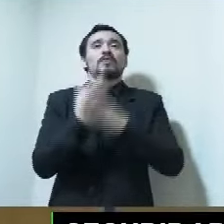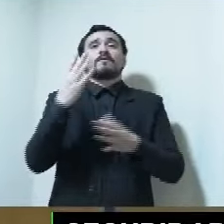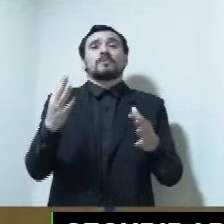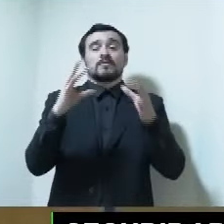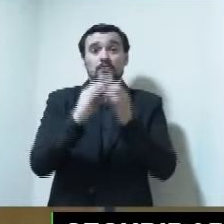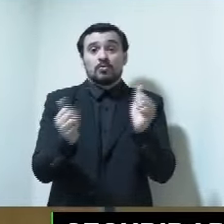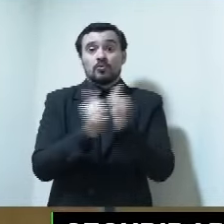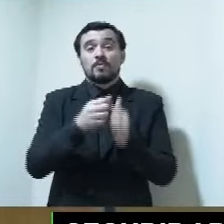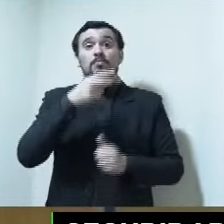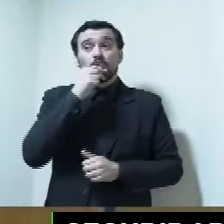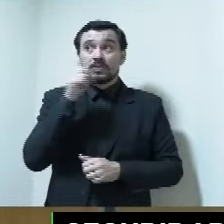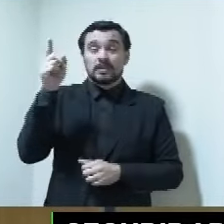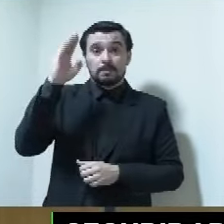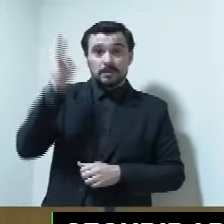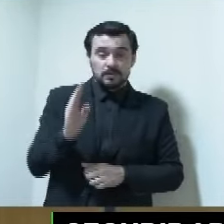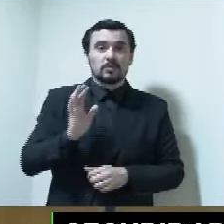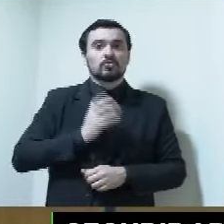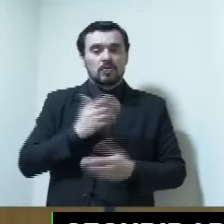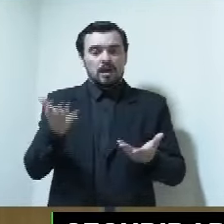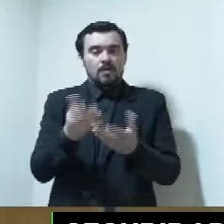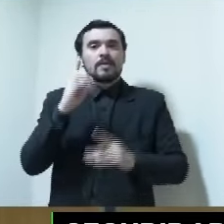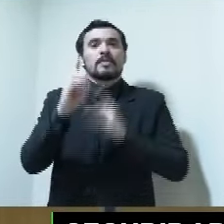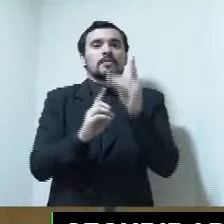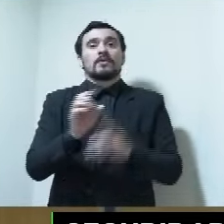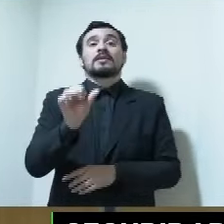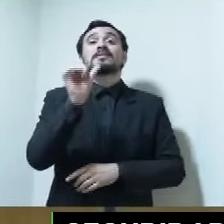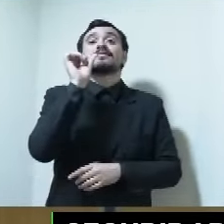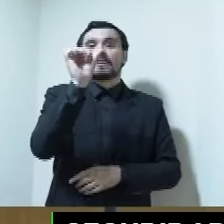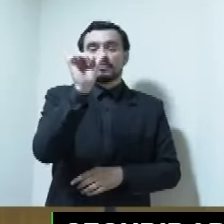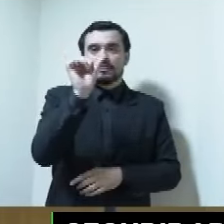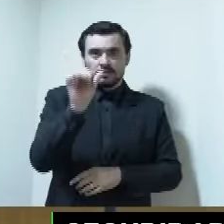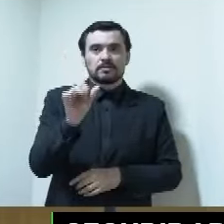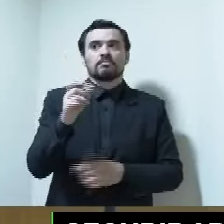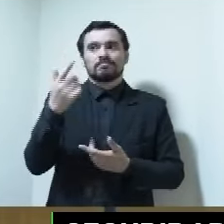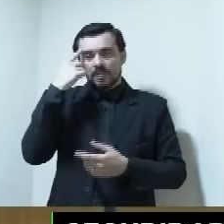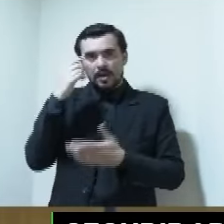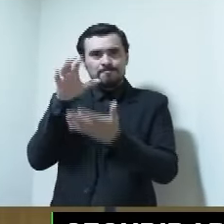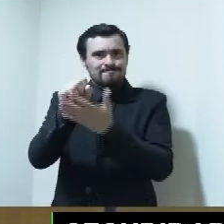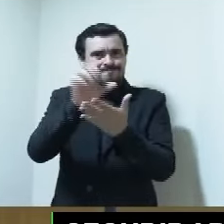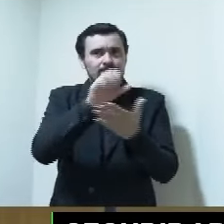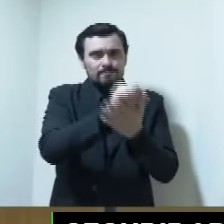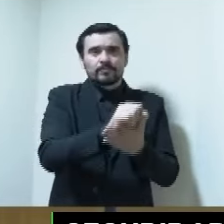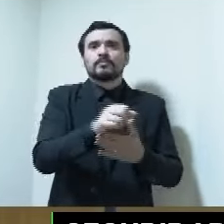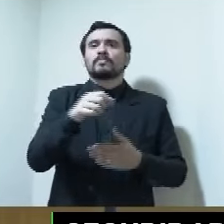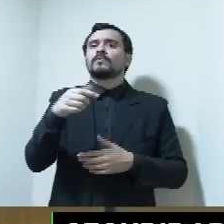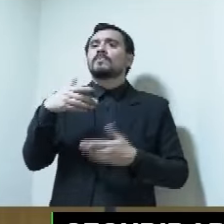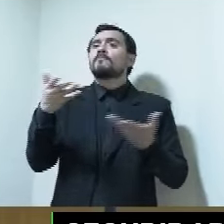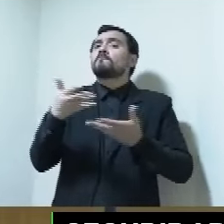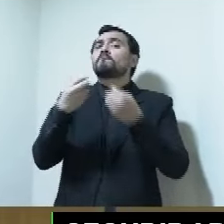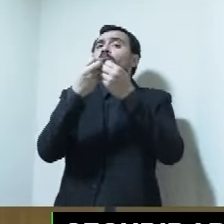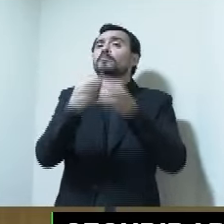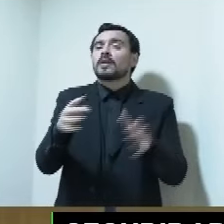con la Policía Federal del Brasil, hemos desarrollado 6 ediciones de esta intervención conjunta, retirando de